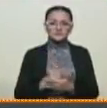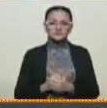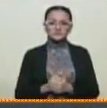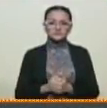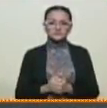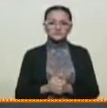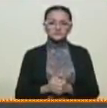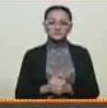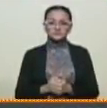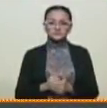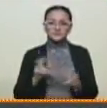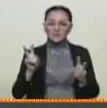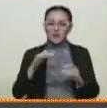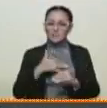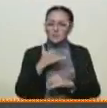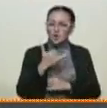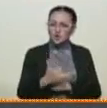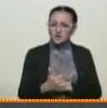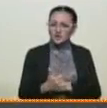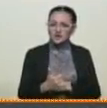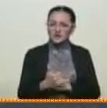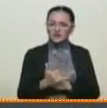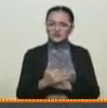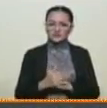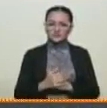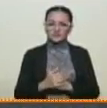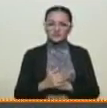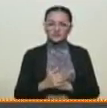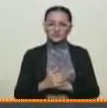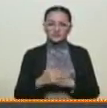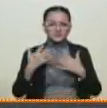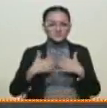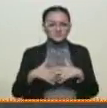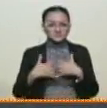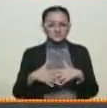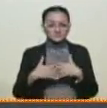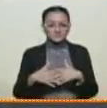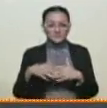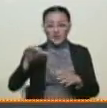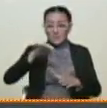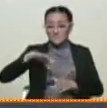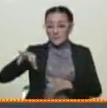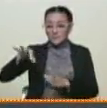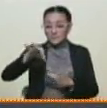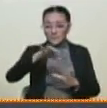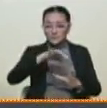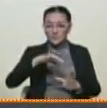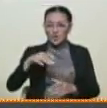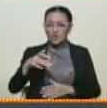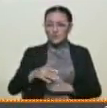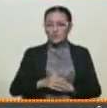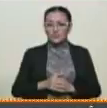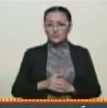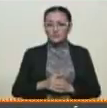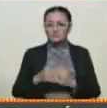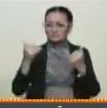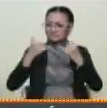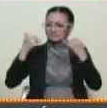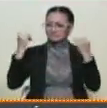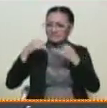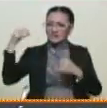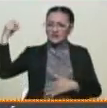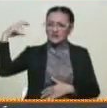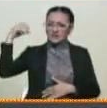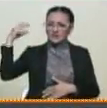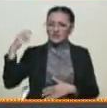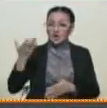de los proyectos industriales, agrícolas, en el campo de la energía,